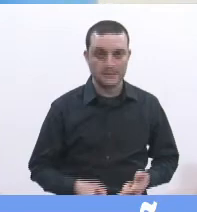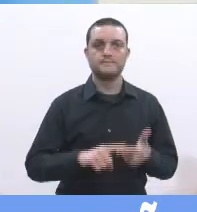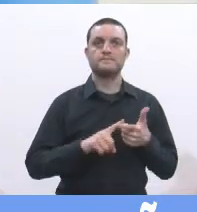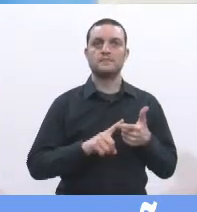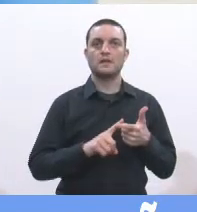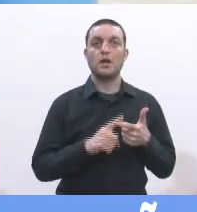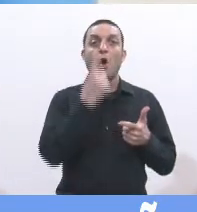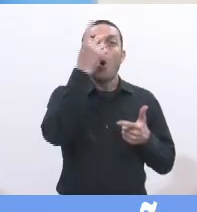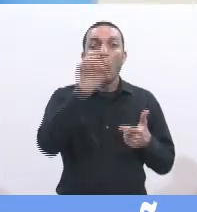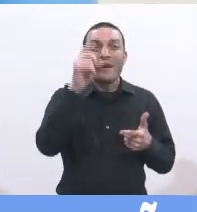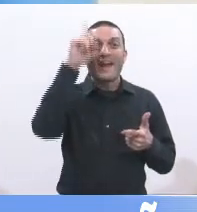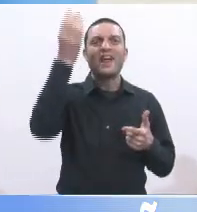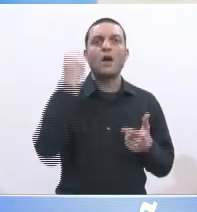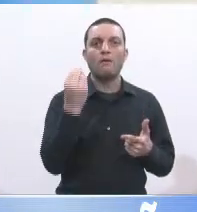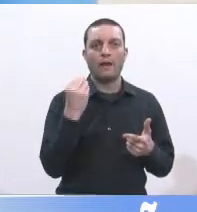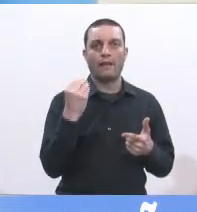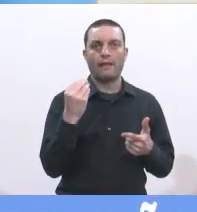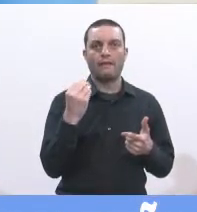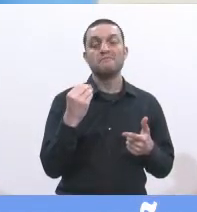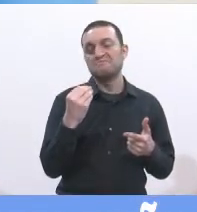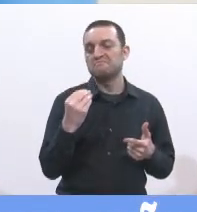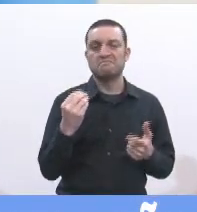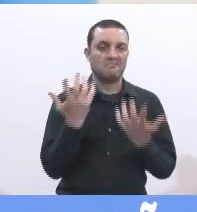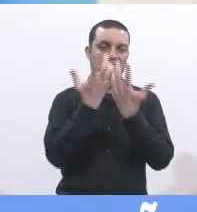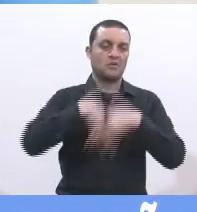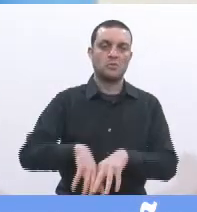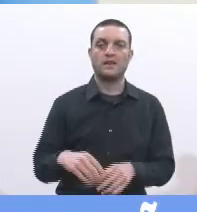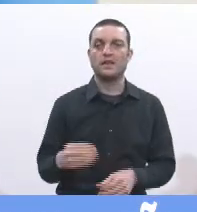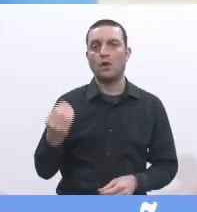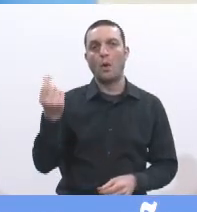que los porteños y todos los bonaerenses que viven en la ciudad la pasen mal.